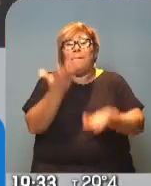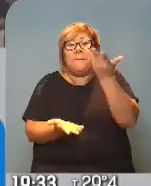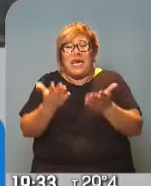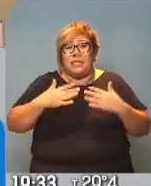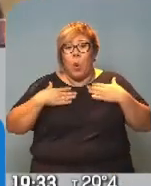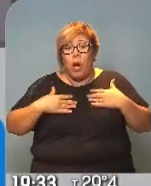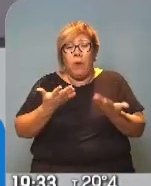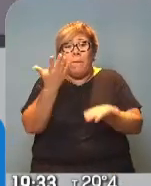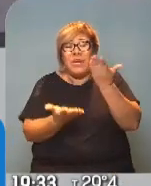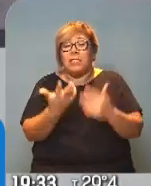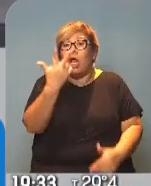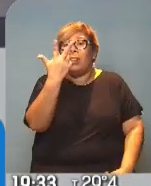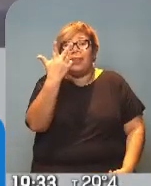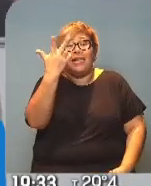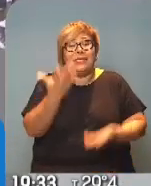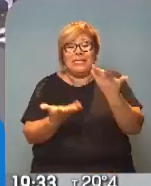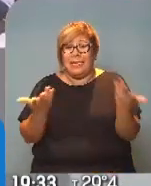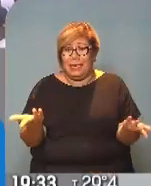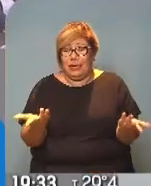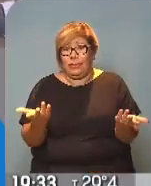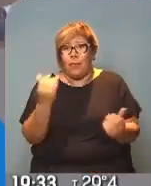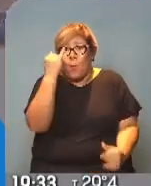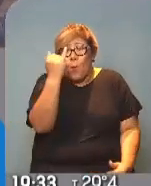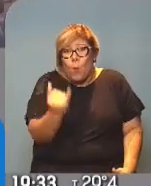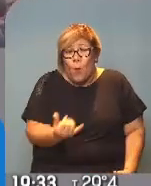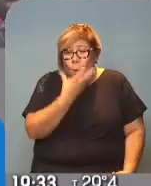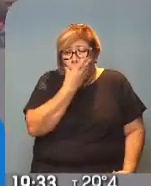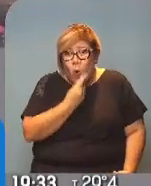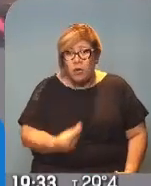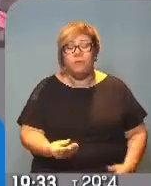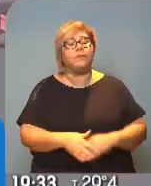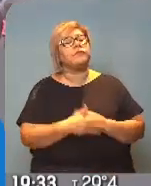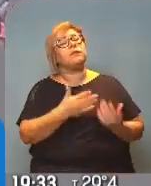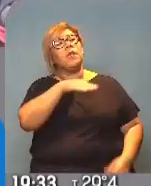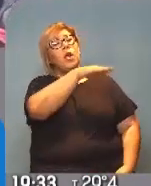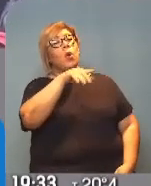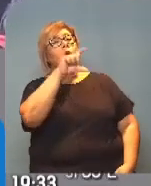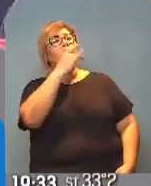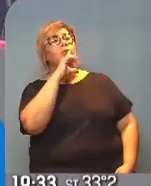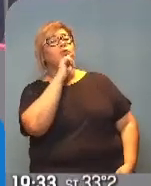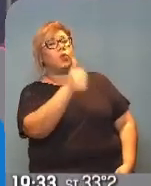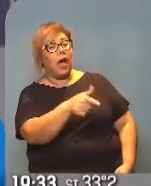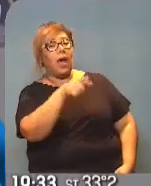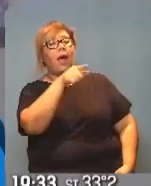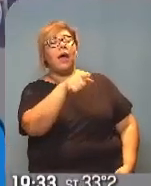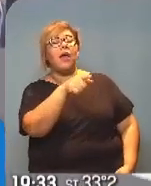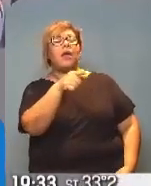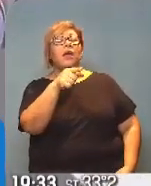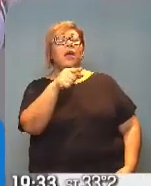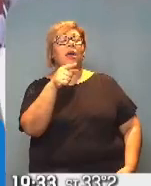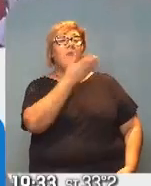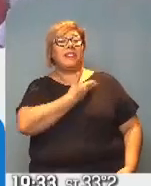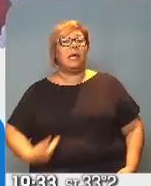experiencia y porque acabas de decirnos que conoces bien ese lugar, ese puente allí en Cúcuta, donde Maduro ha cruzado camiones para que nadie pueda cruzarlo, donde